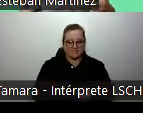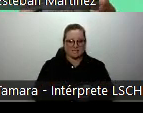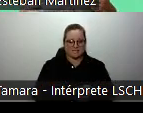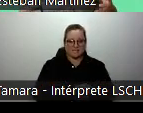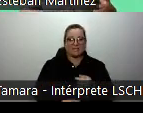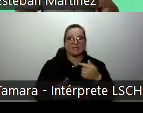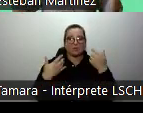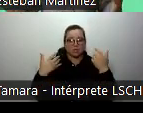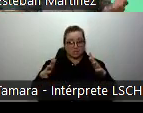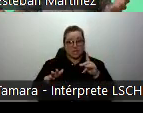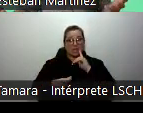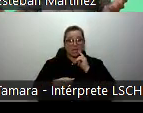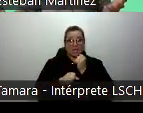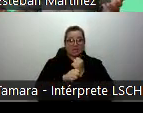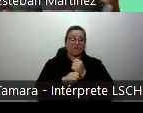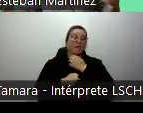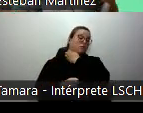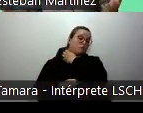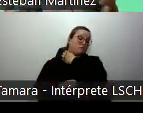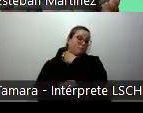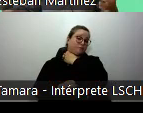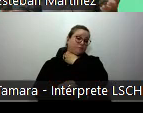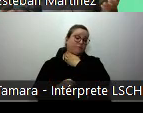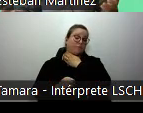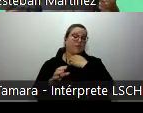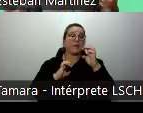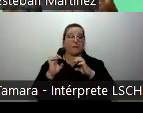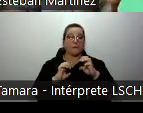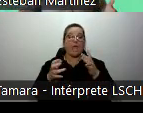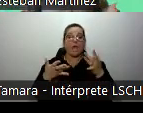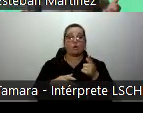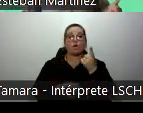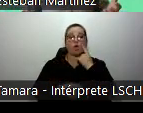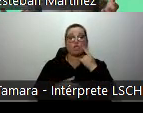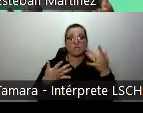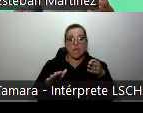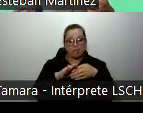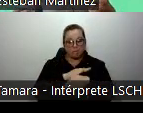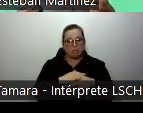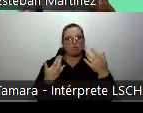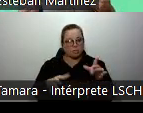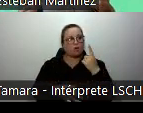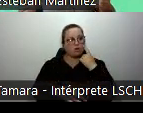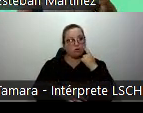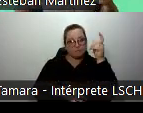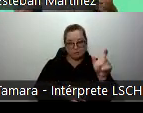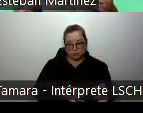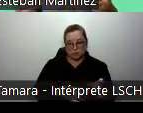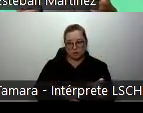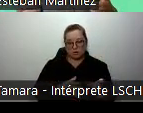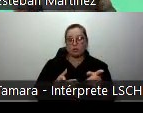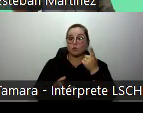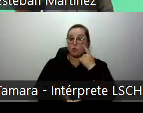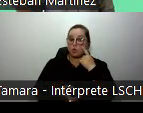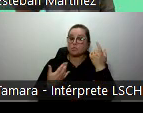si tú quieres trabajar en alguna empresa quizás conoces a alguien que ya está dentro de esa empresa trabajando si tú conoces a alguien